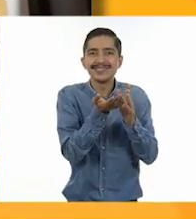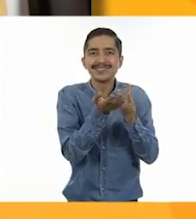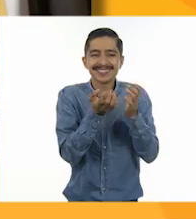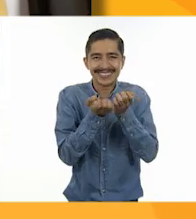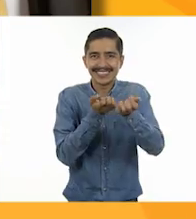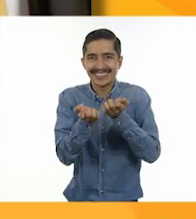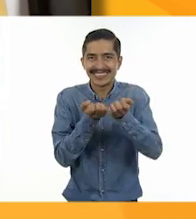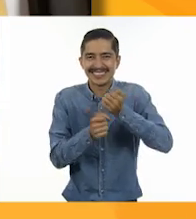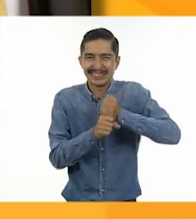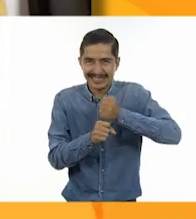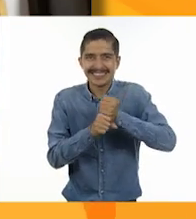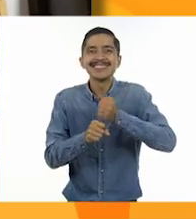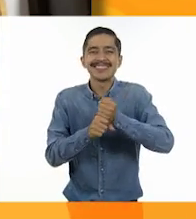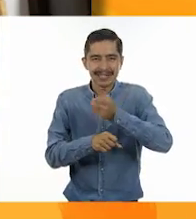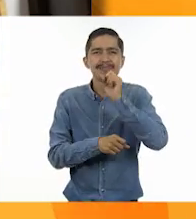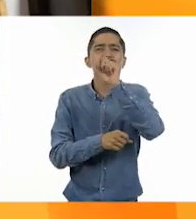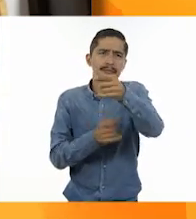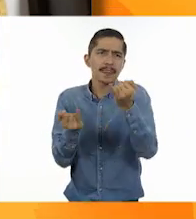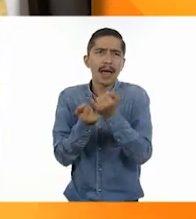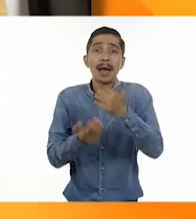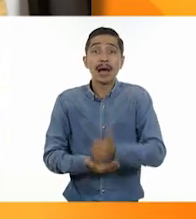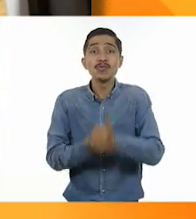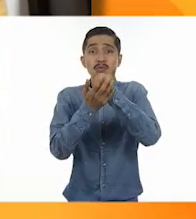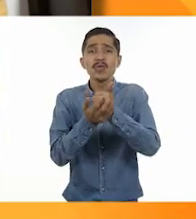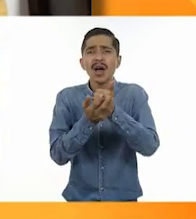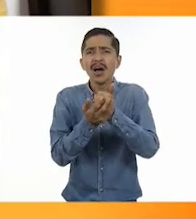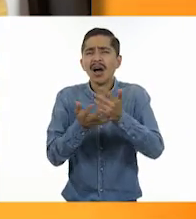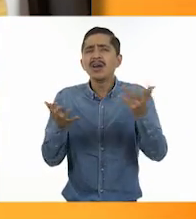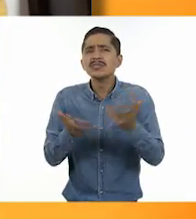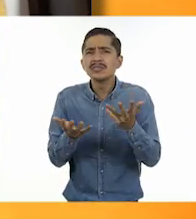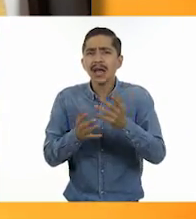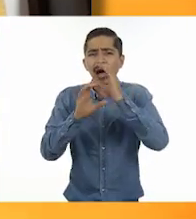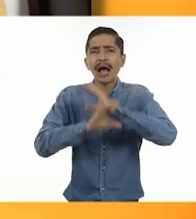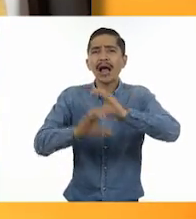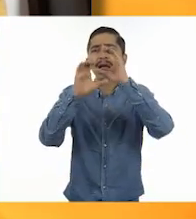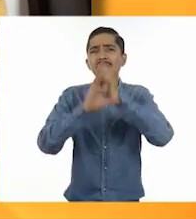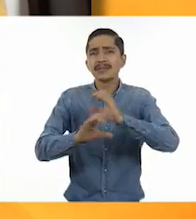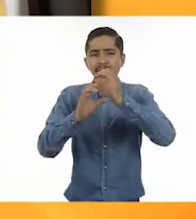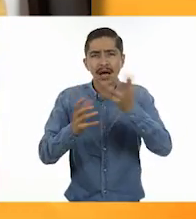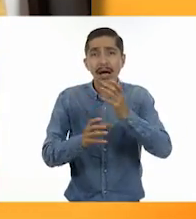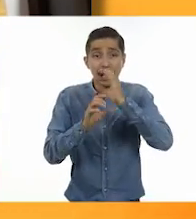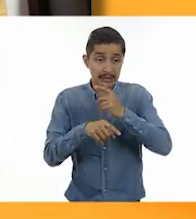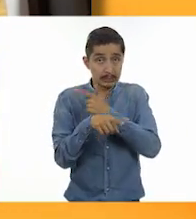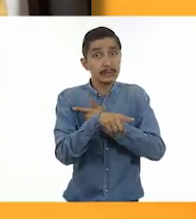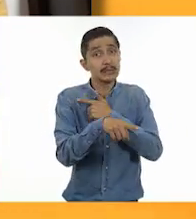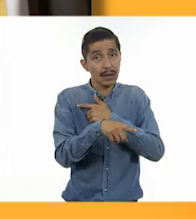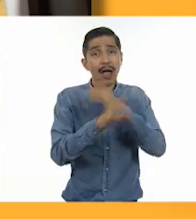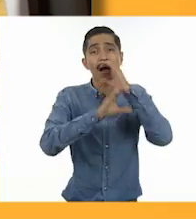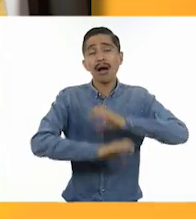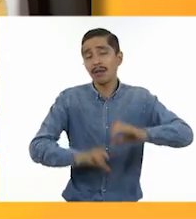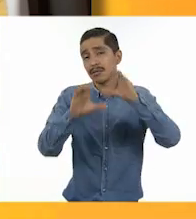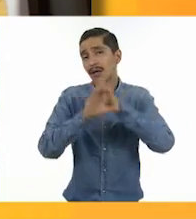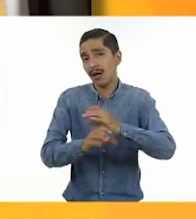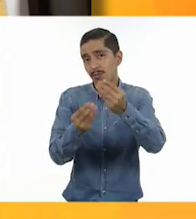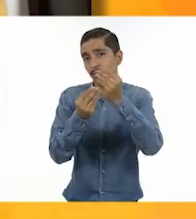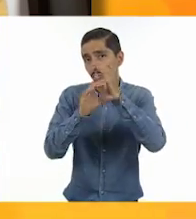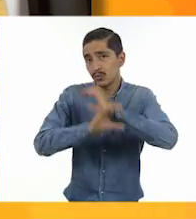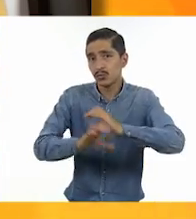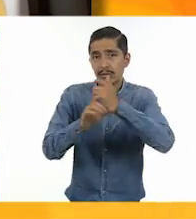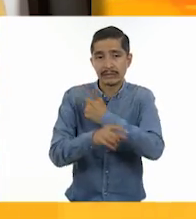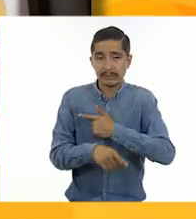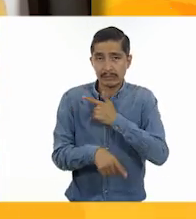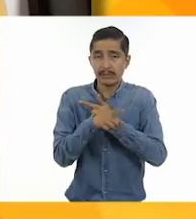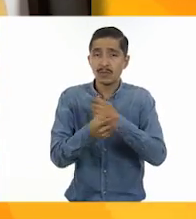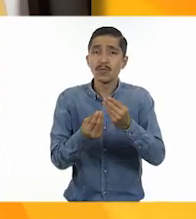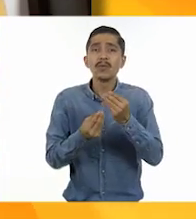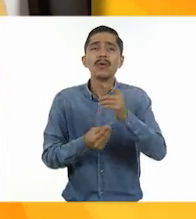También hemos, lo que nos ha ayudado es el cantar canciones. A él le gusta mucho cantar canciones. Cuando